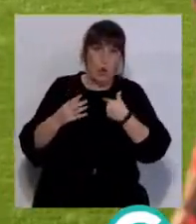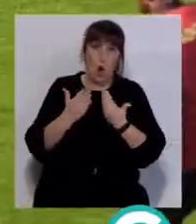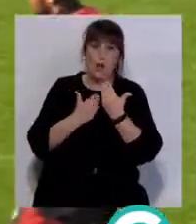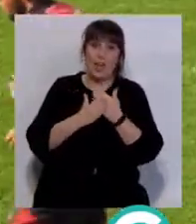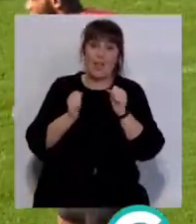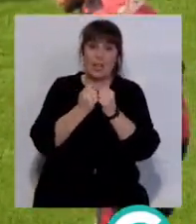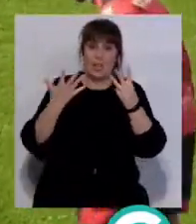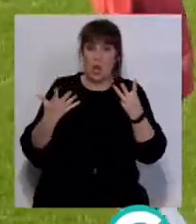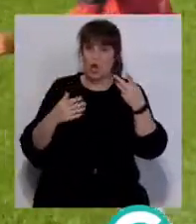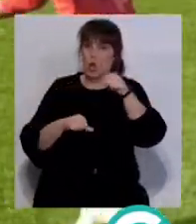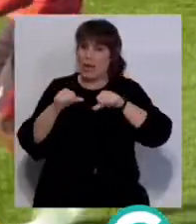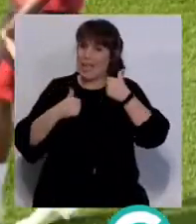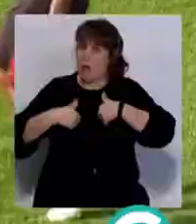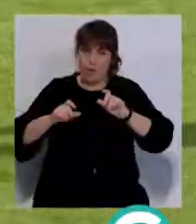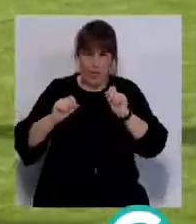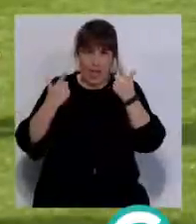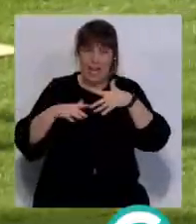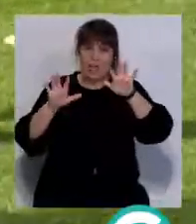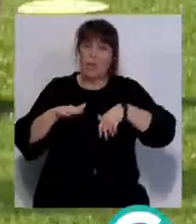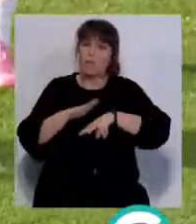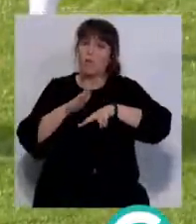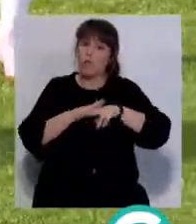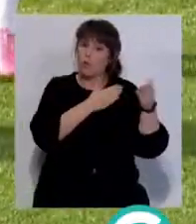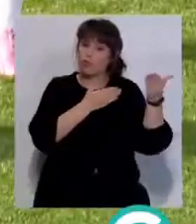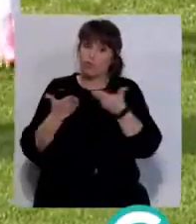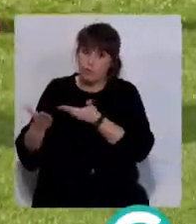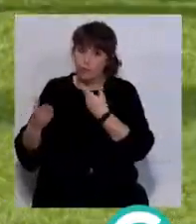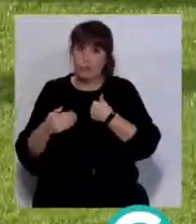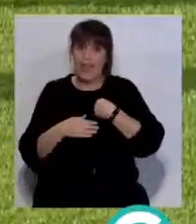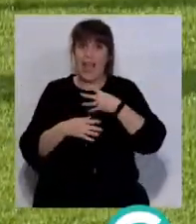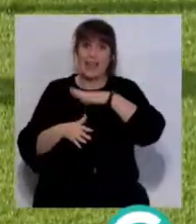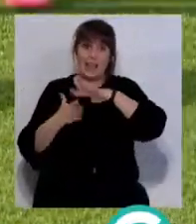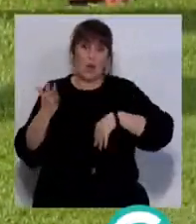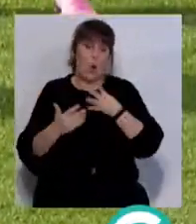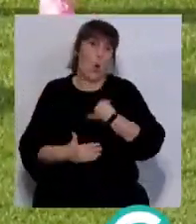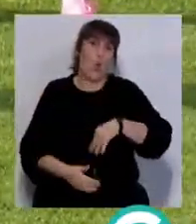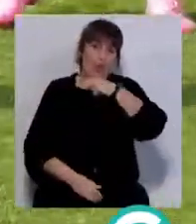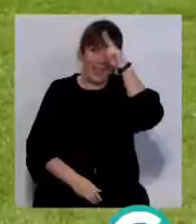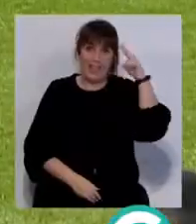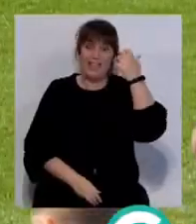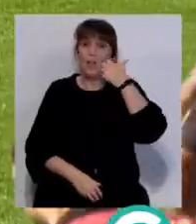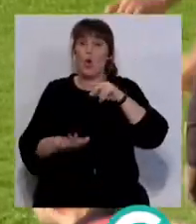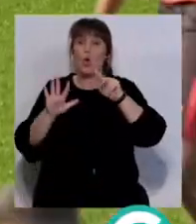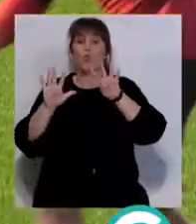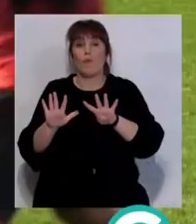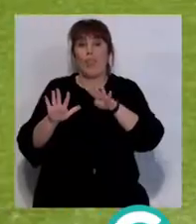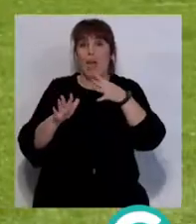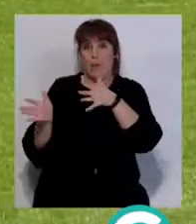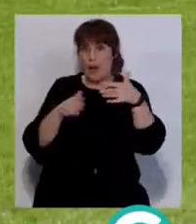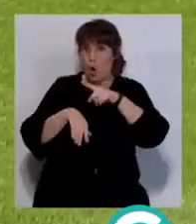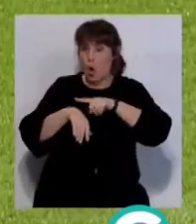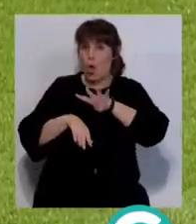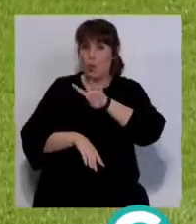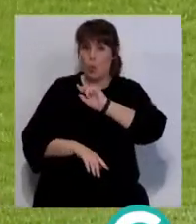en la Liga EA Sport. El Cádiz Club de Fútbol recibirá al Atlético de Madrid el sábado 9 de marzo a partir de las 4 y cuarto de la